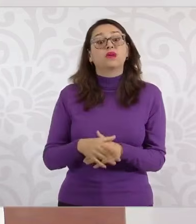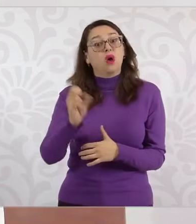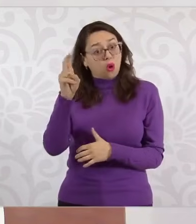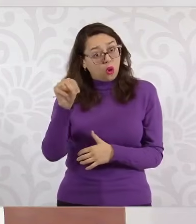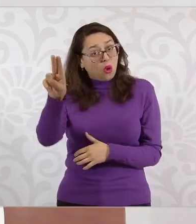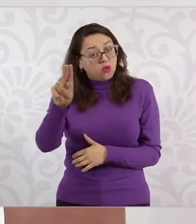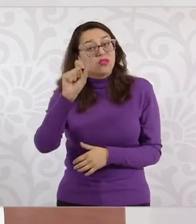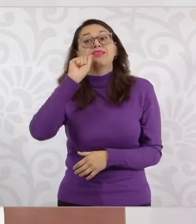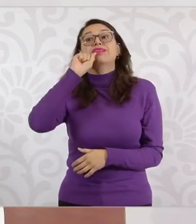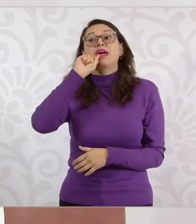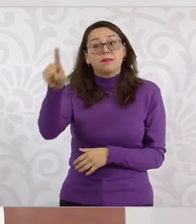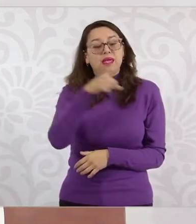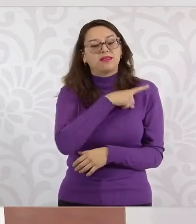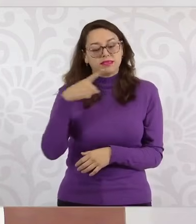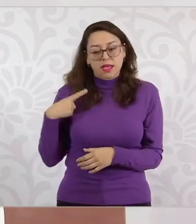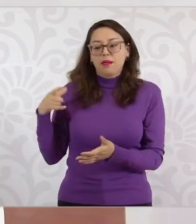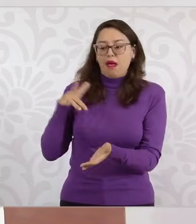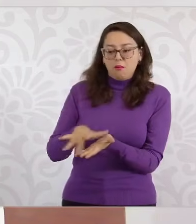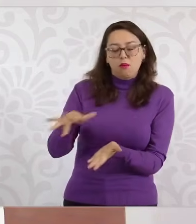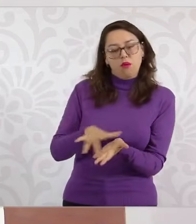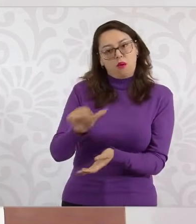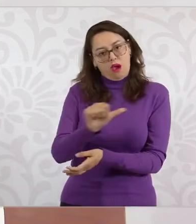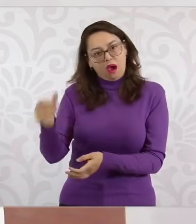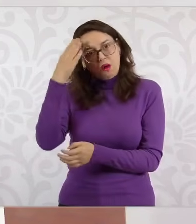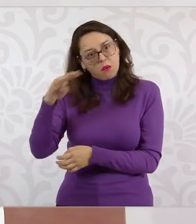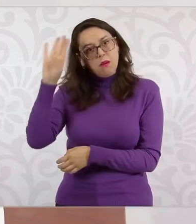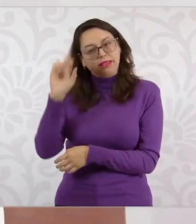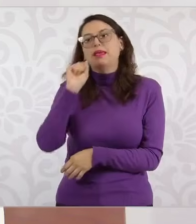también debería enviar ayuda humanitaria.